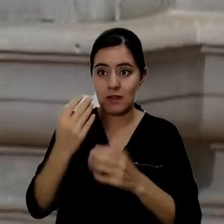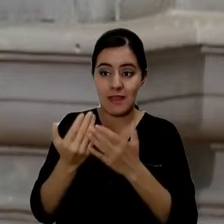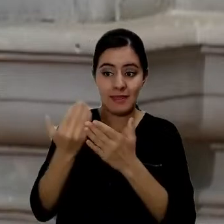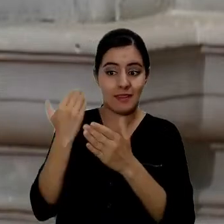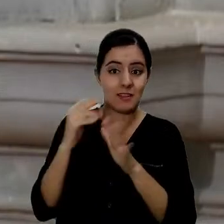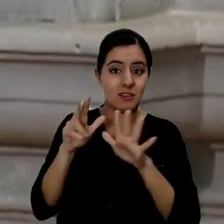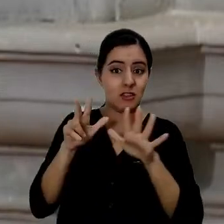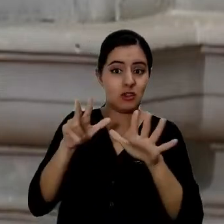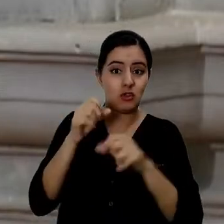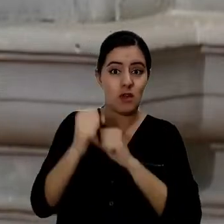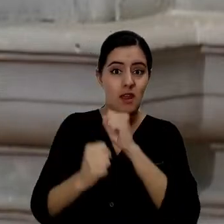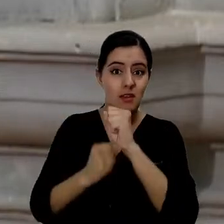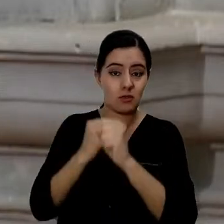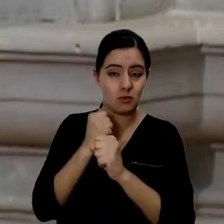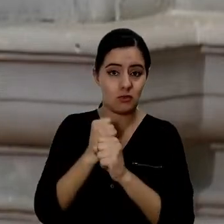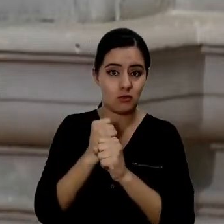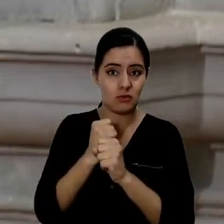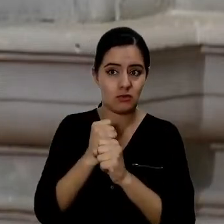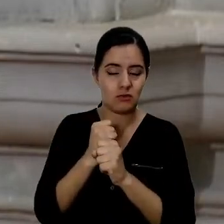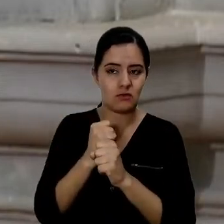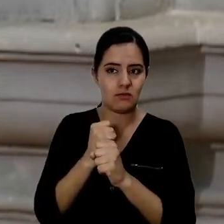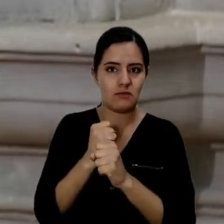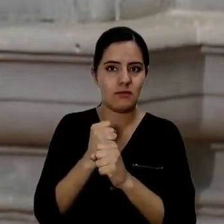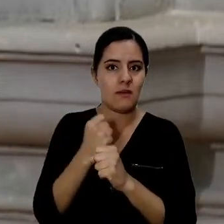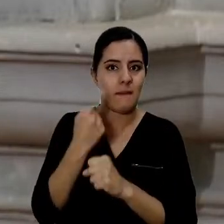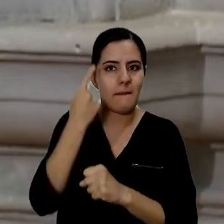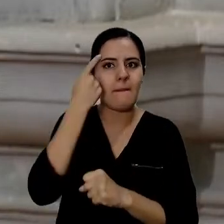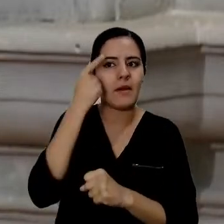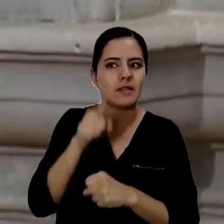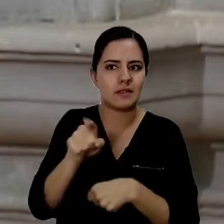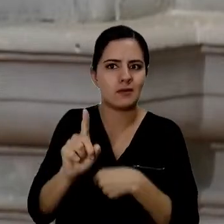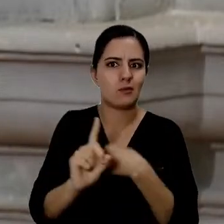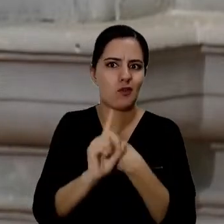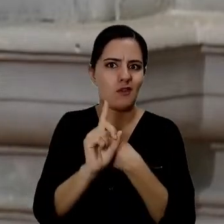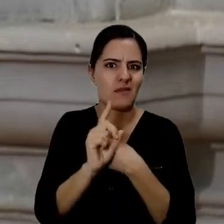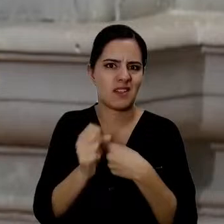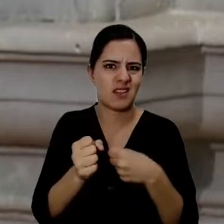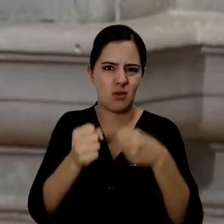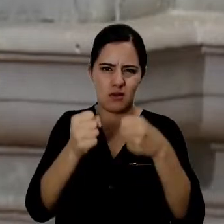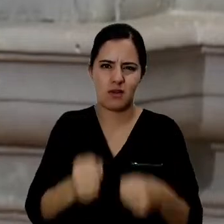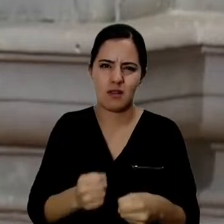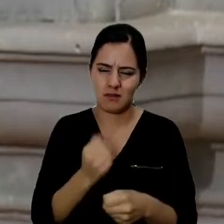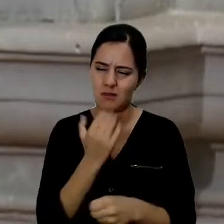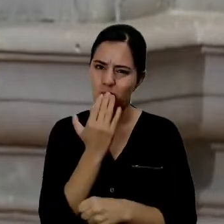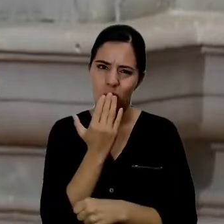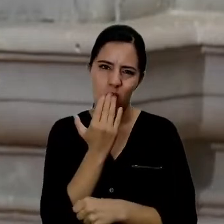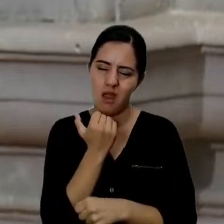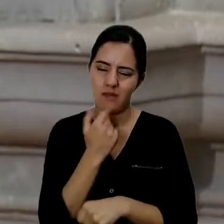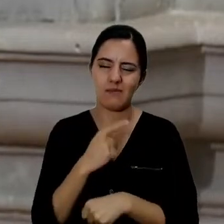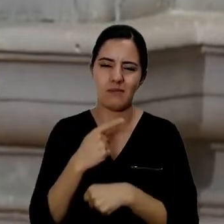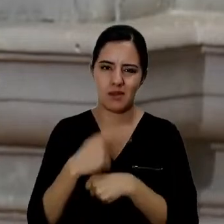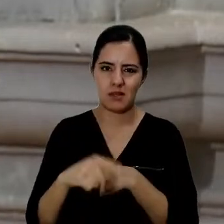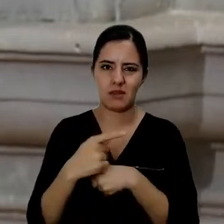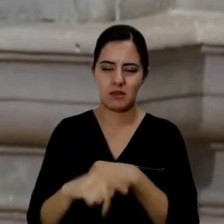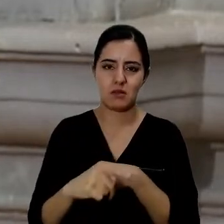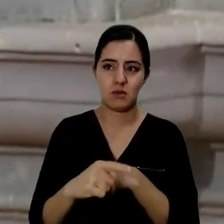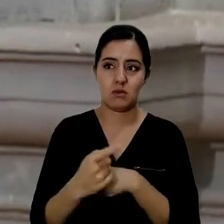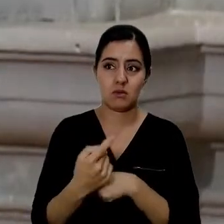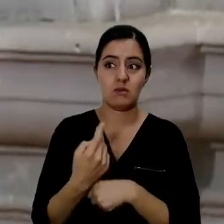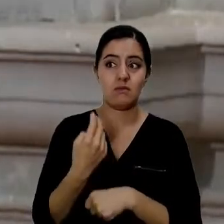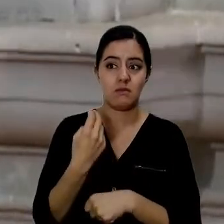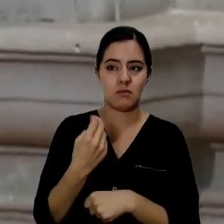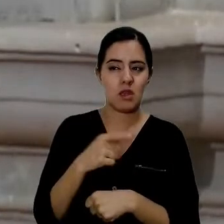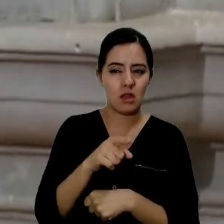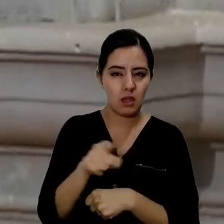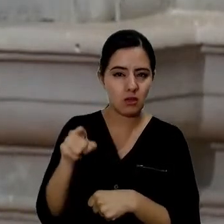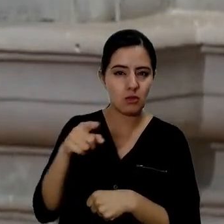años para enfrentar la inseguridad que vivimos en el país no ha dado los resultados